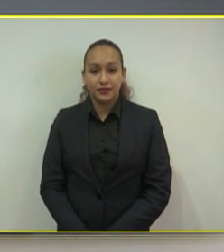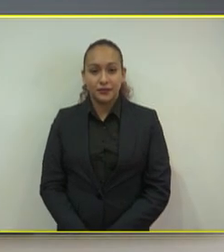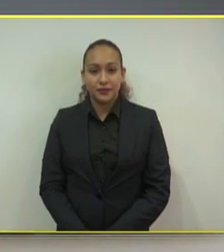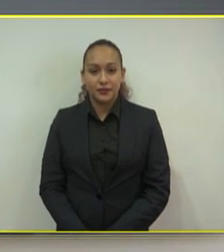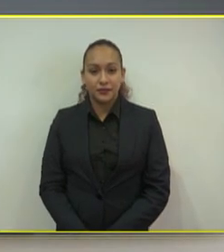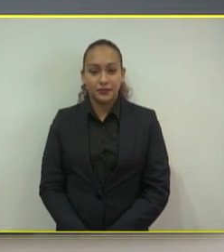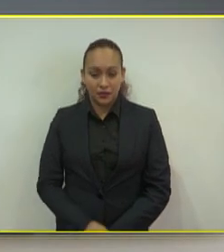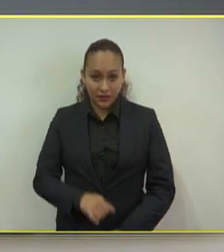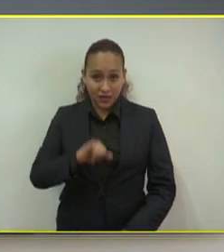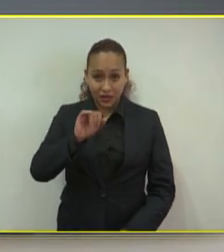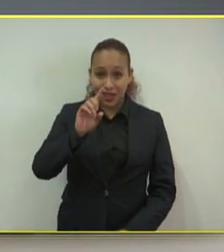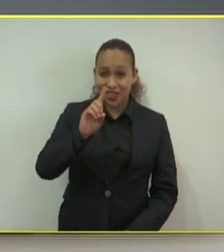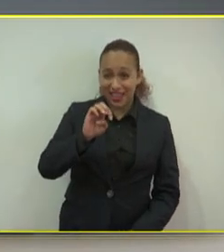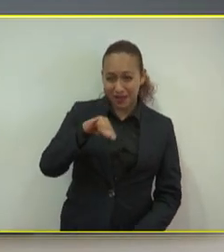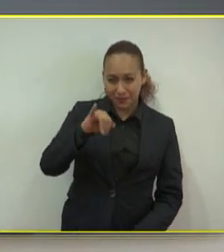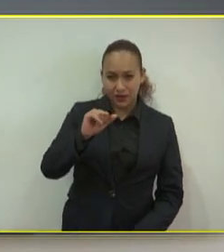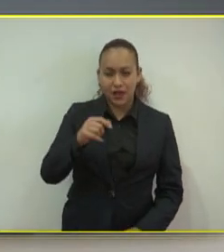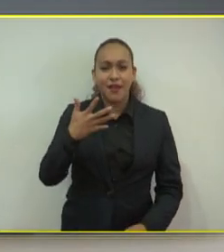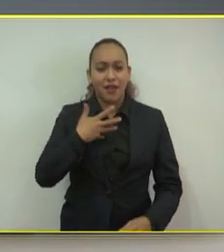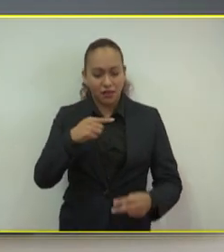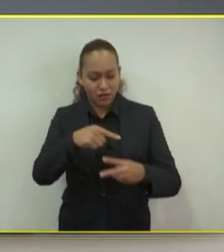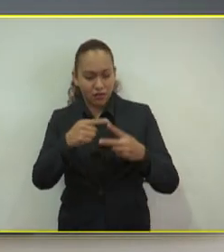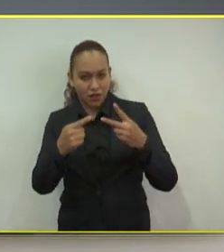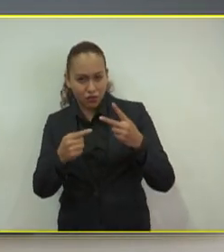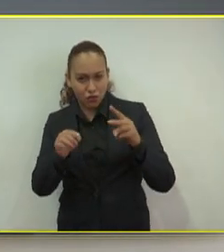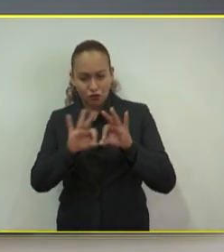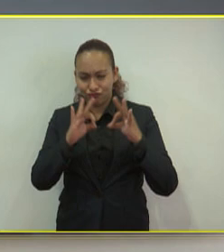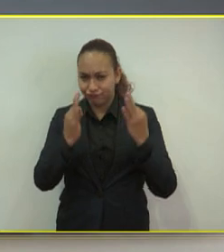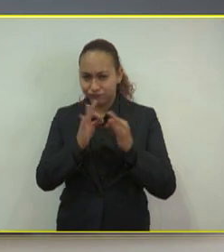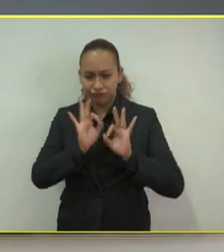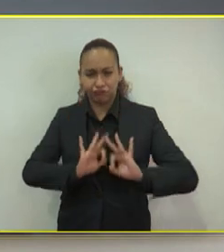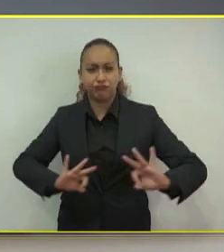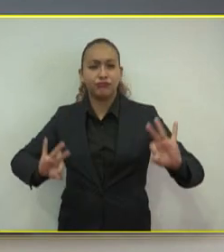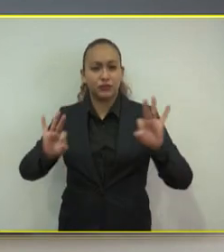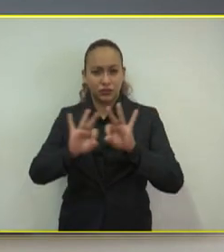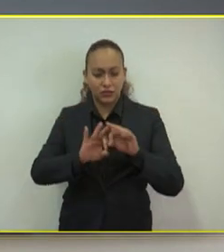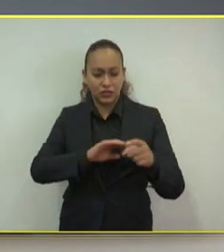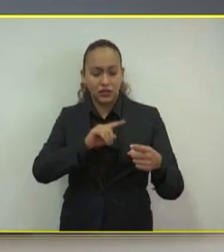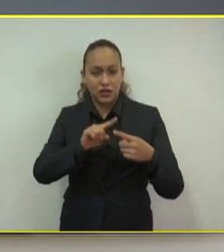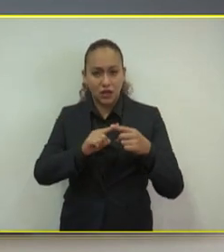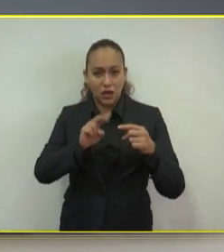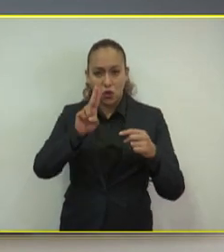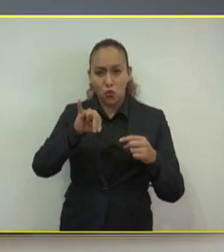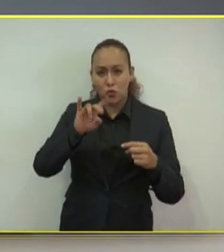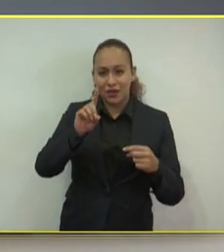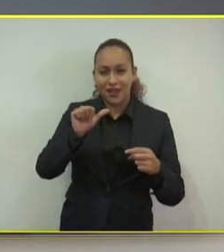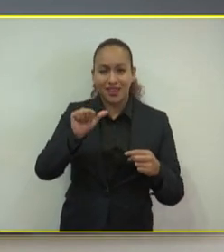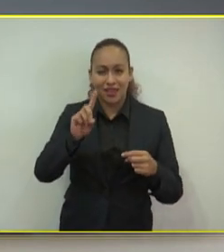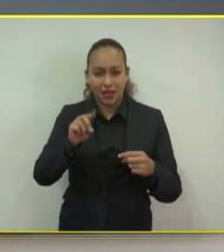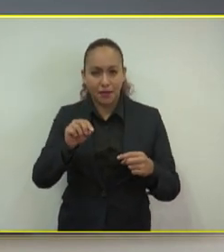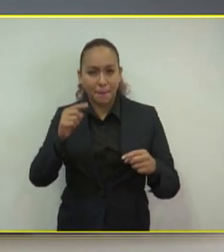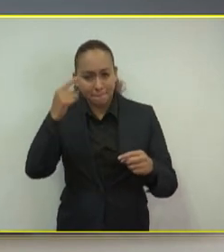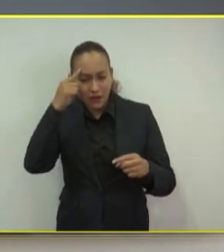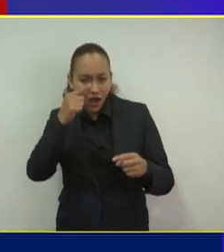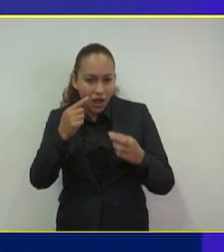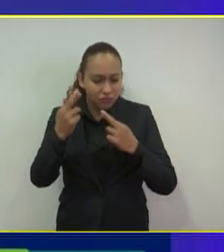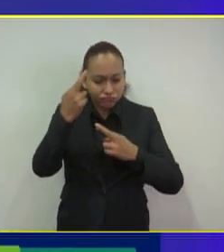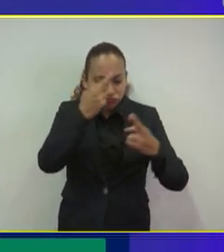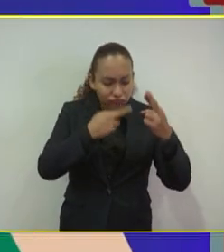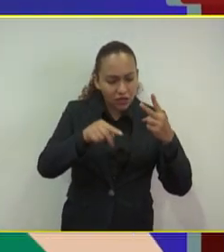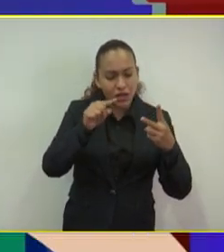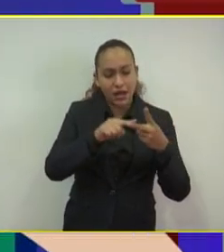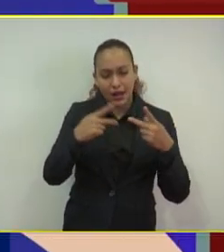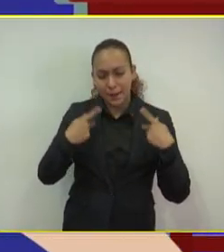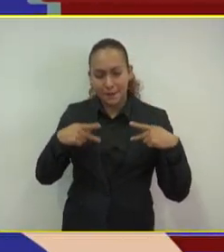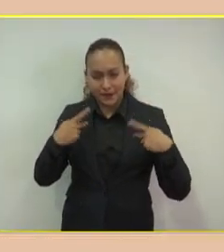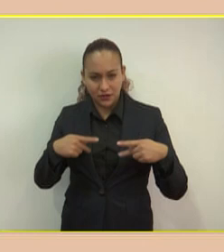MIDEMI está compuesto mediante 2 elementos principales definidos por la comprensión de las unidades de análisis y las necesidades del usuario. El